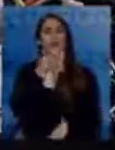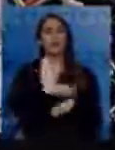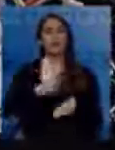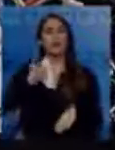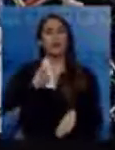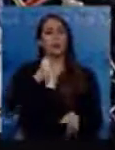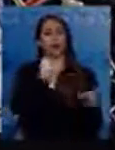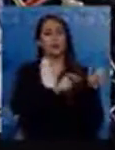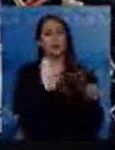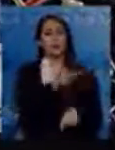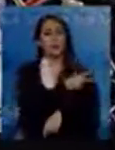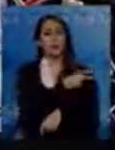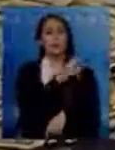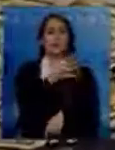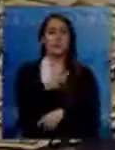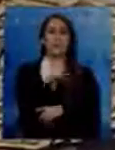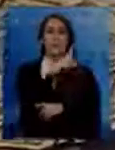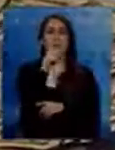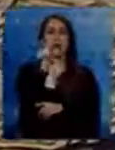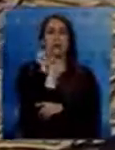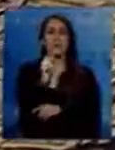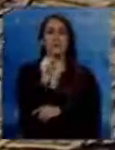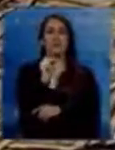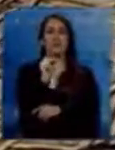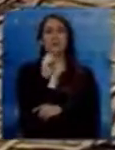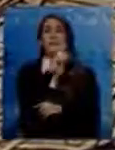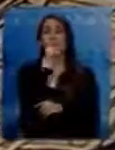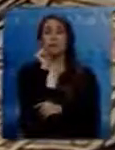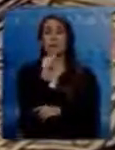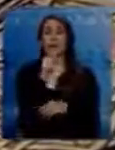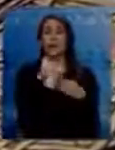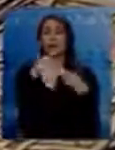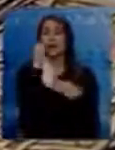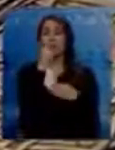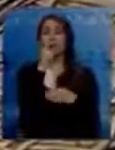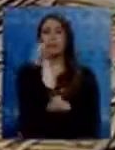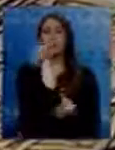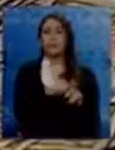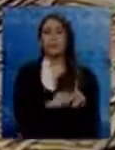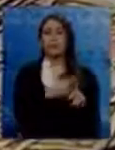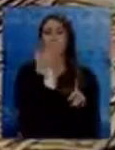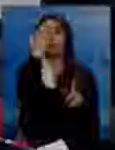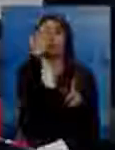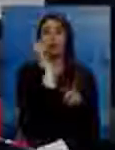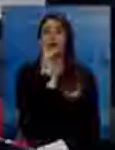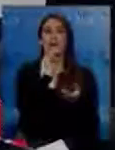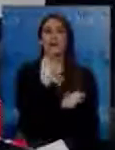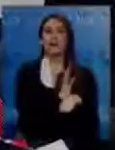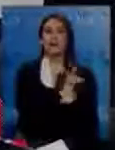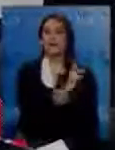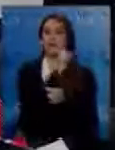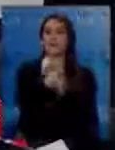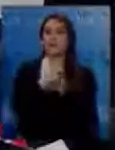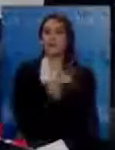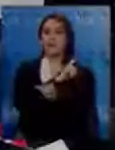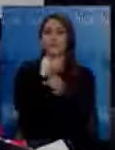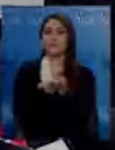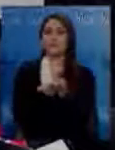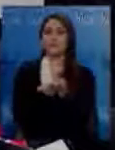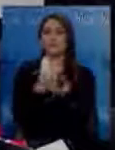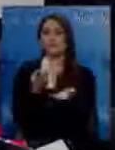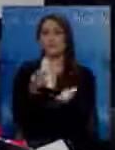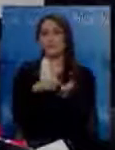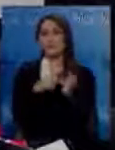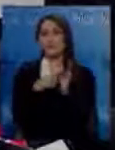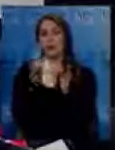de sus docentes es de aproximadamente 100 mil dólares mensuales con respecto a los aportes de la universidad al IES. Se estaría aportando al IES